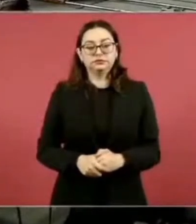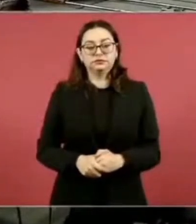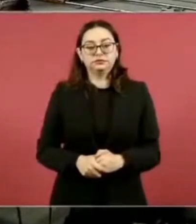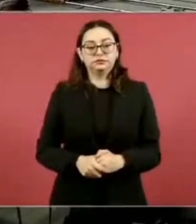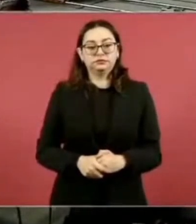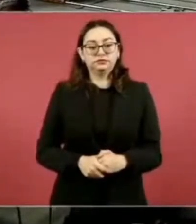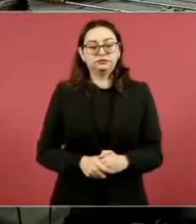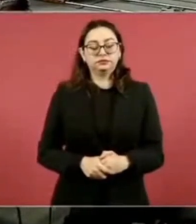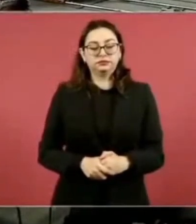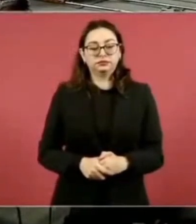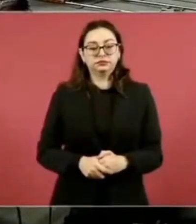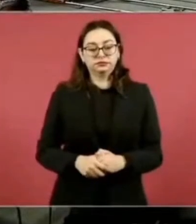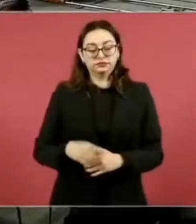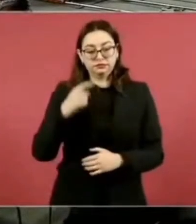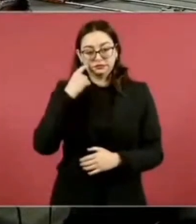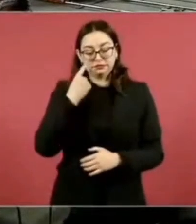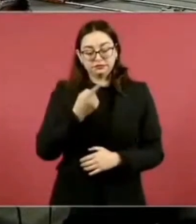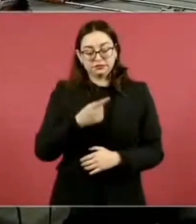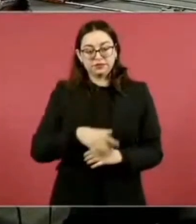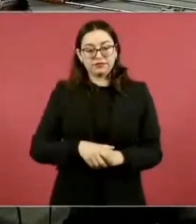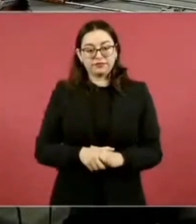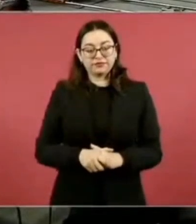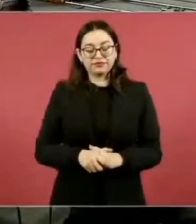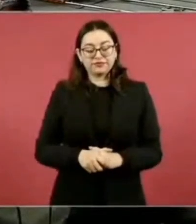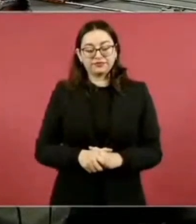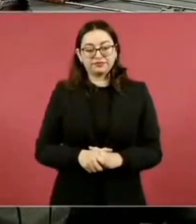Sí, mire, no, pero